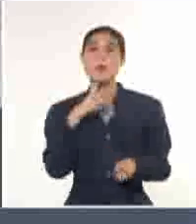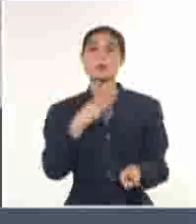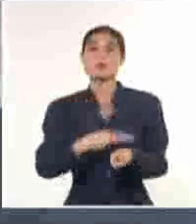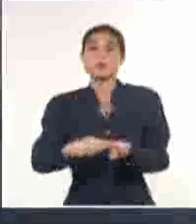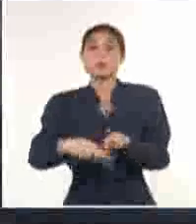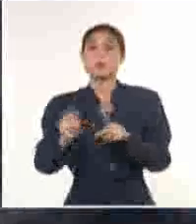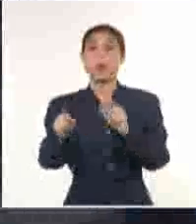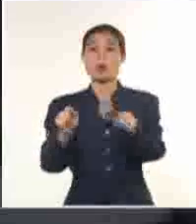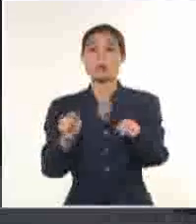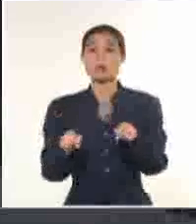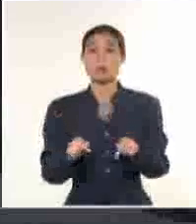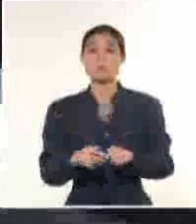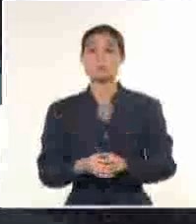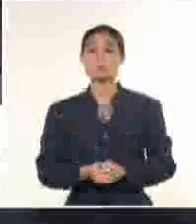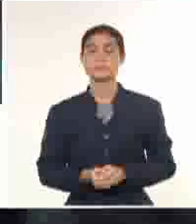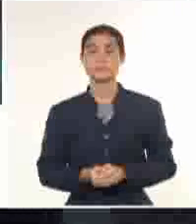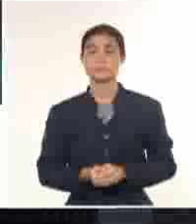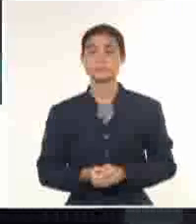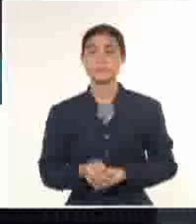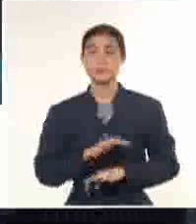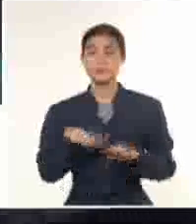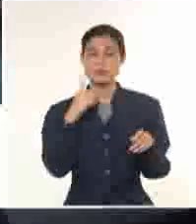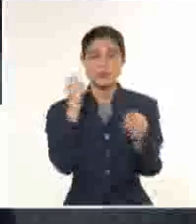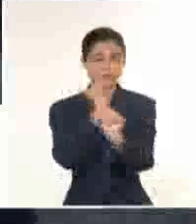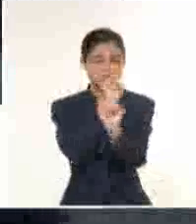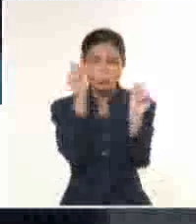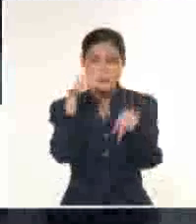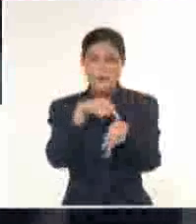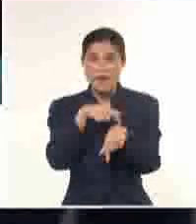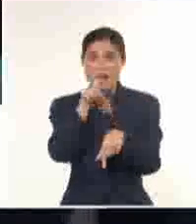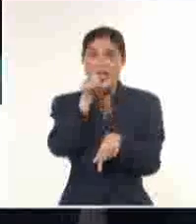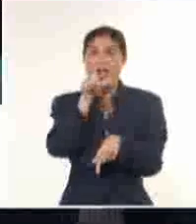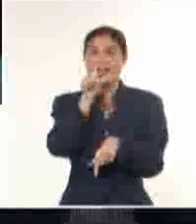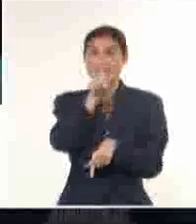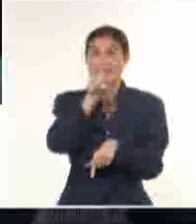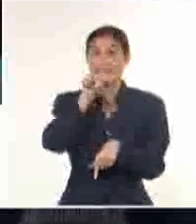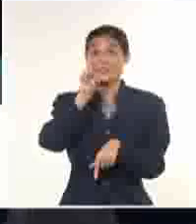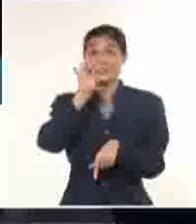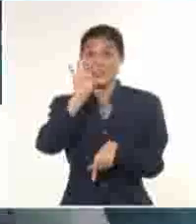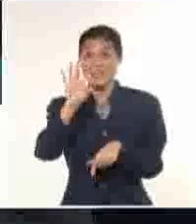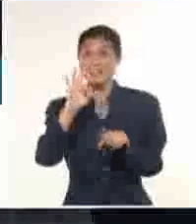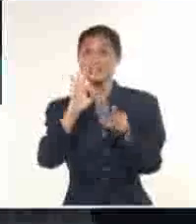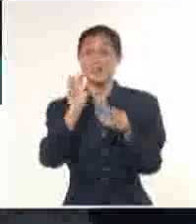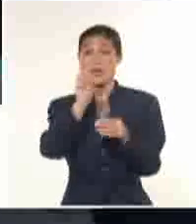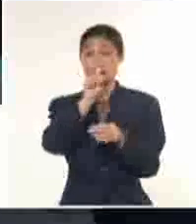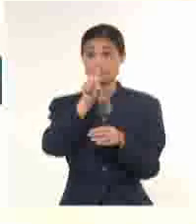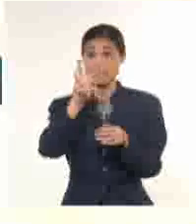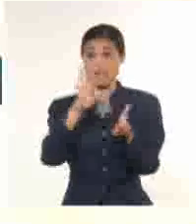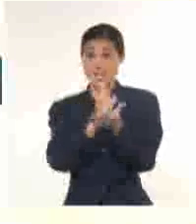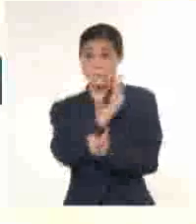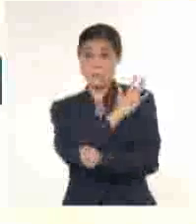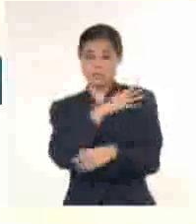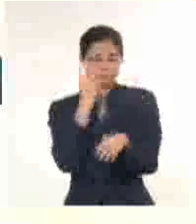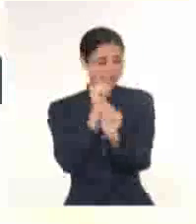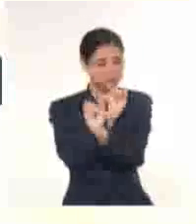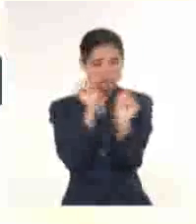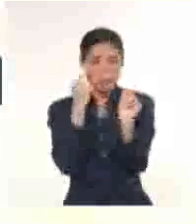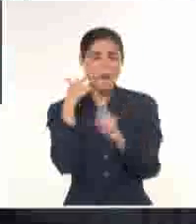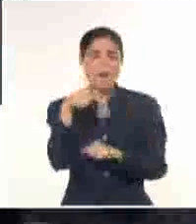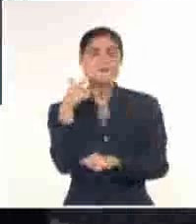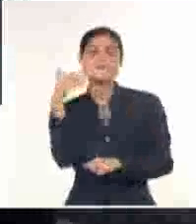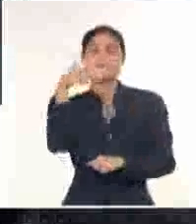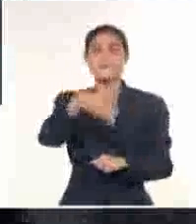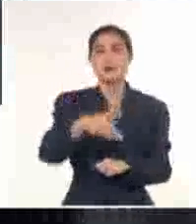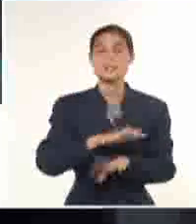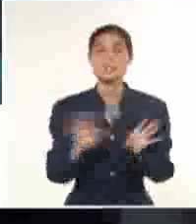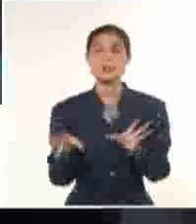país. Justo al amanecer de este 13 de marzo y ante el panteón que atesora los restos mortales de José Antonio Echeverría en el cementerio